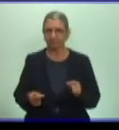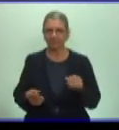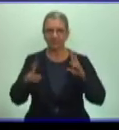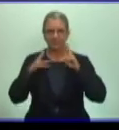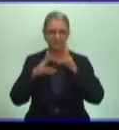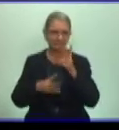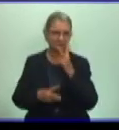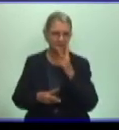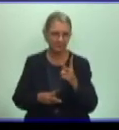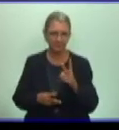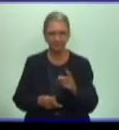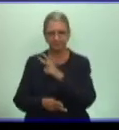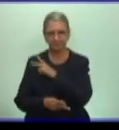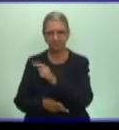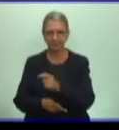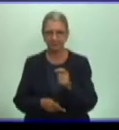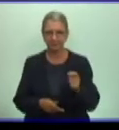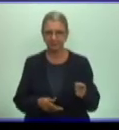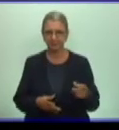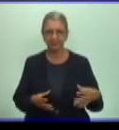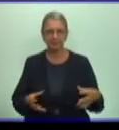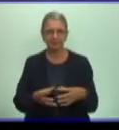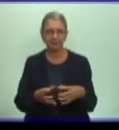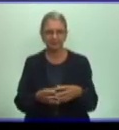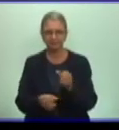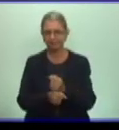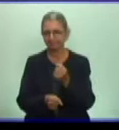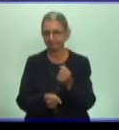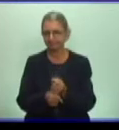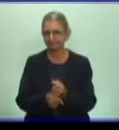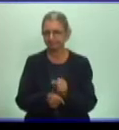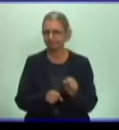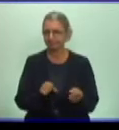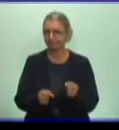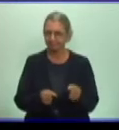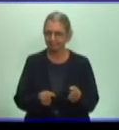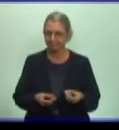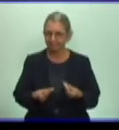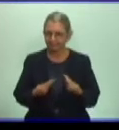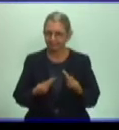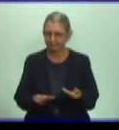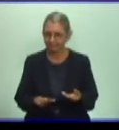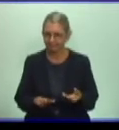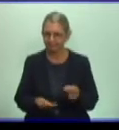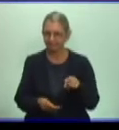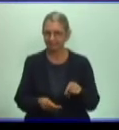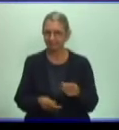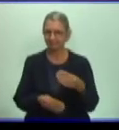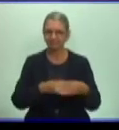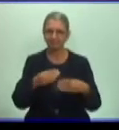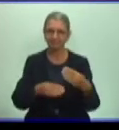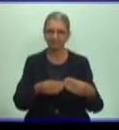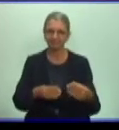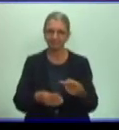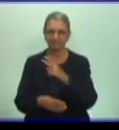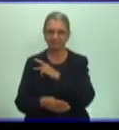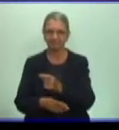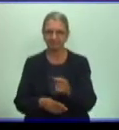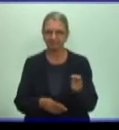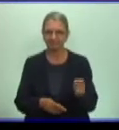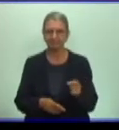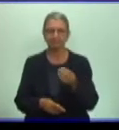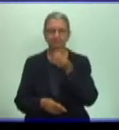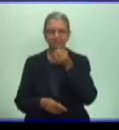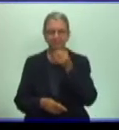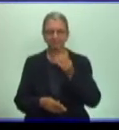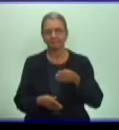profesores, atender por supuesto al equipo de trabajo y garantizar que este proceso docente pues no se detenga y pueda llegar a todas las